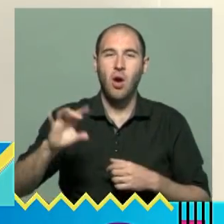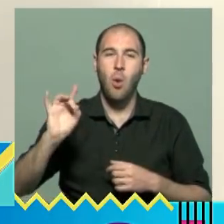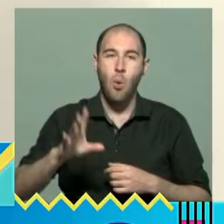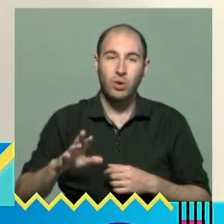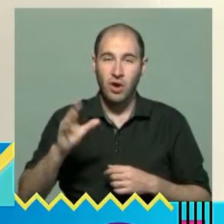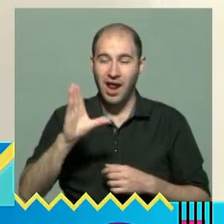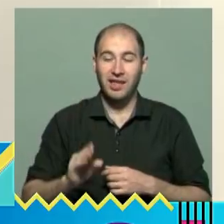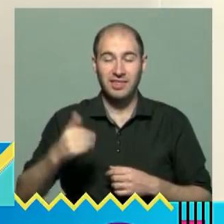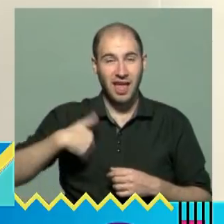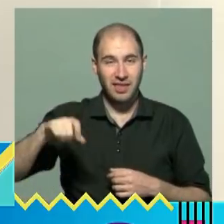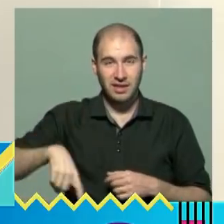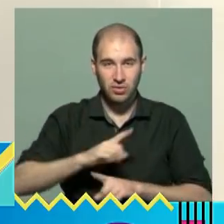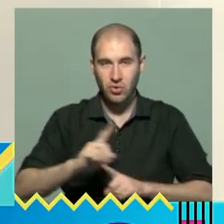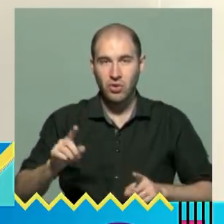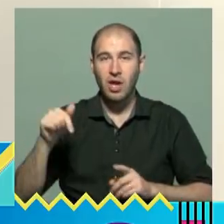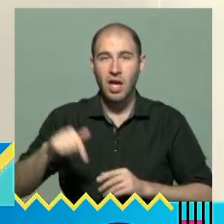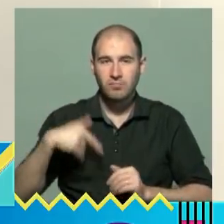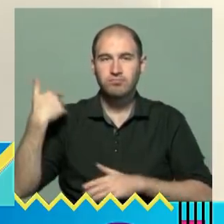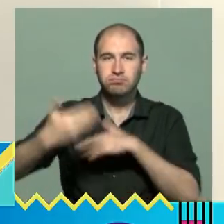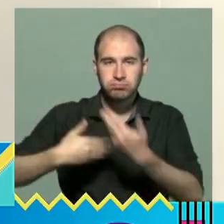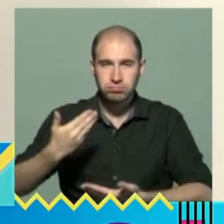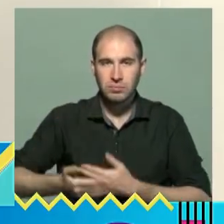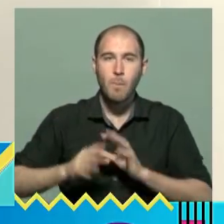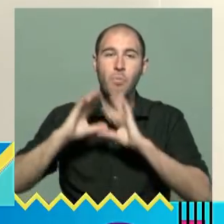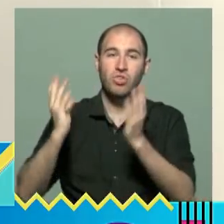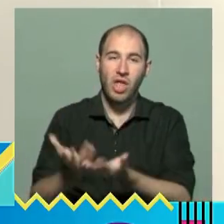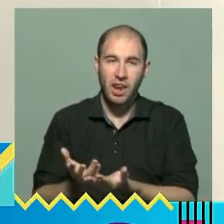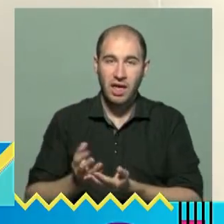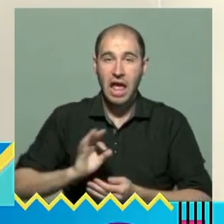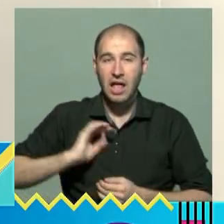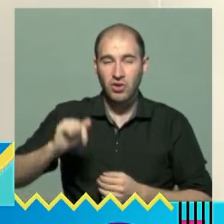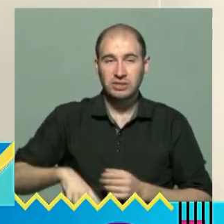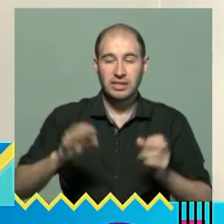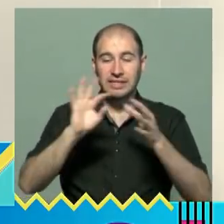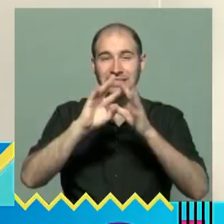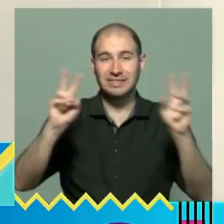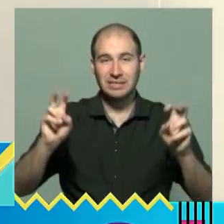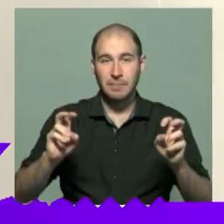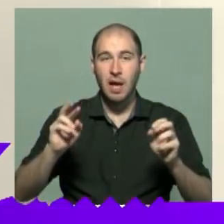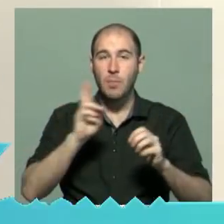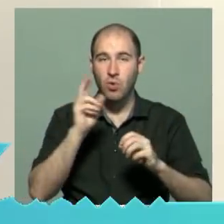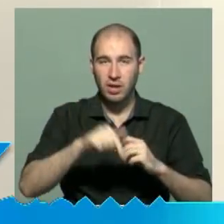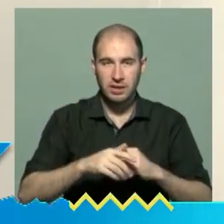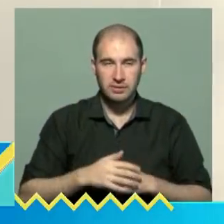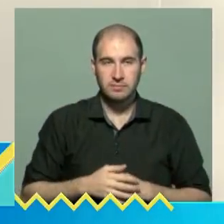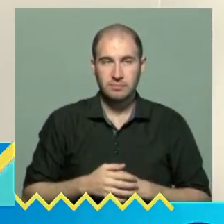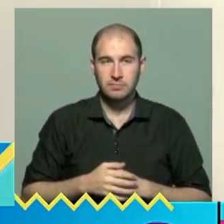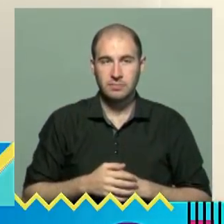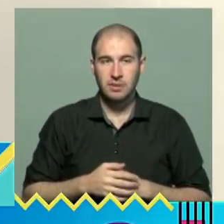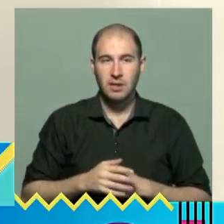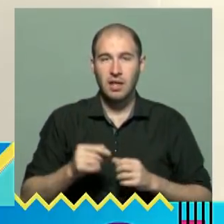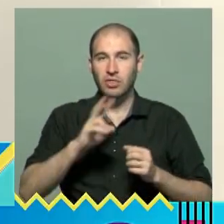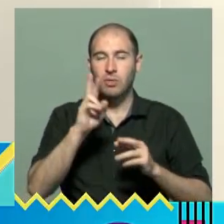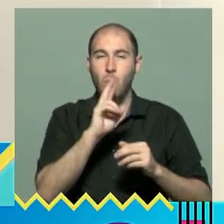de nuestro país, sino que es algo que se viene desarrollando a nivel mundial. Este año la consigna no es solamente de mujeres, como